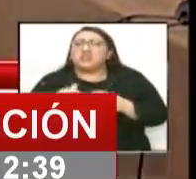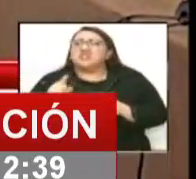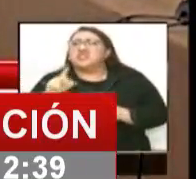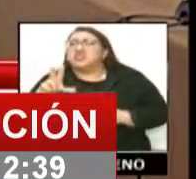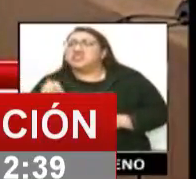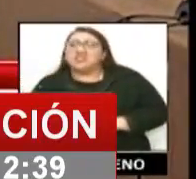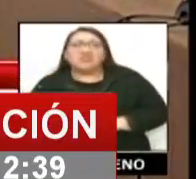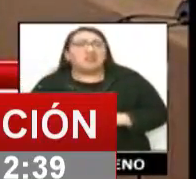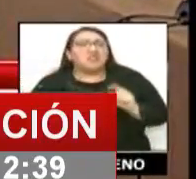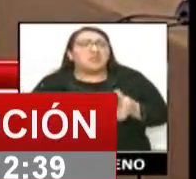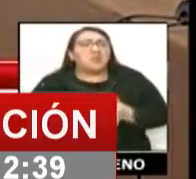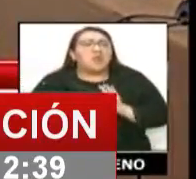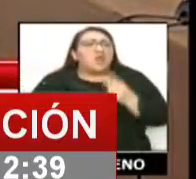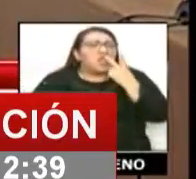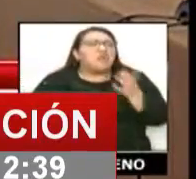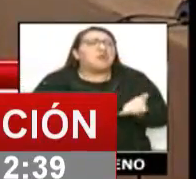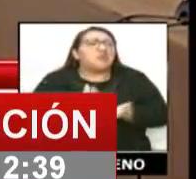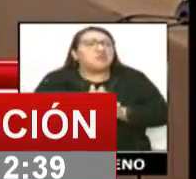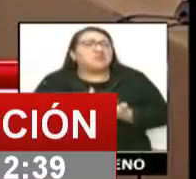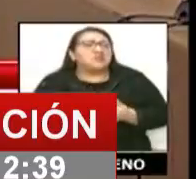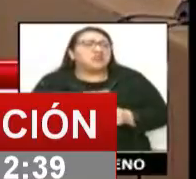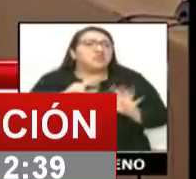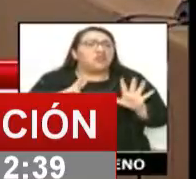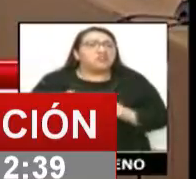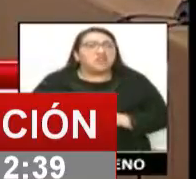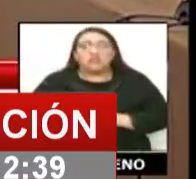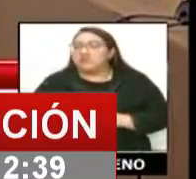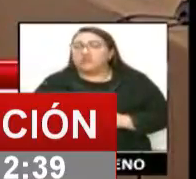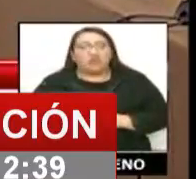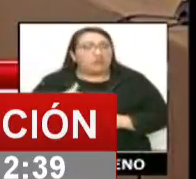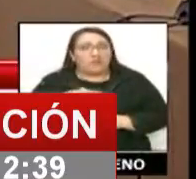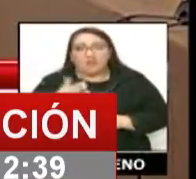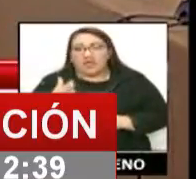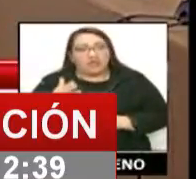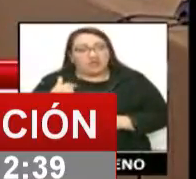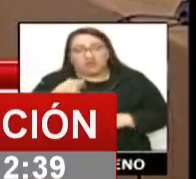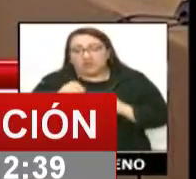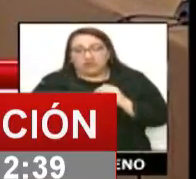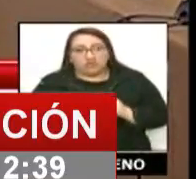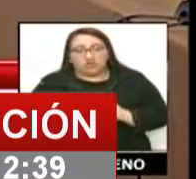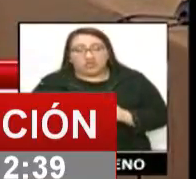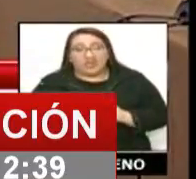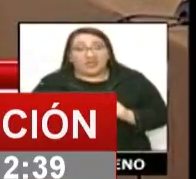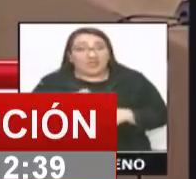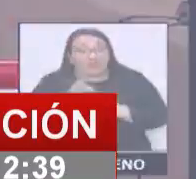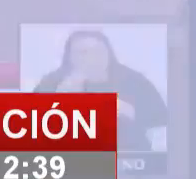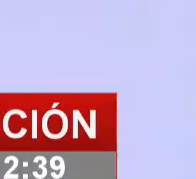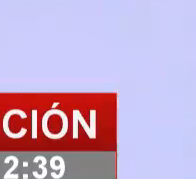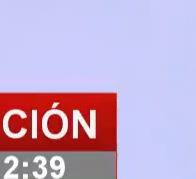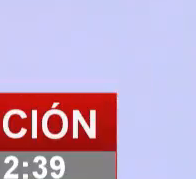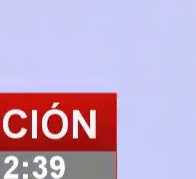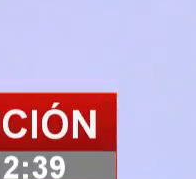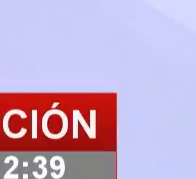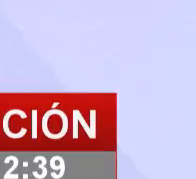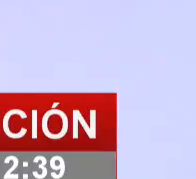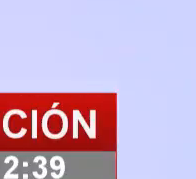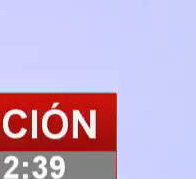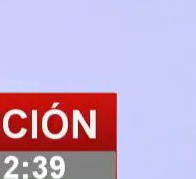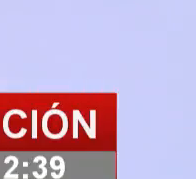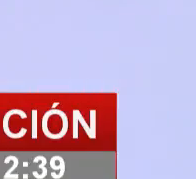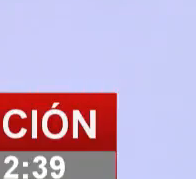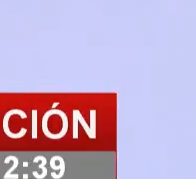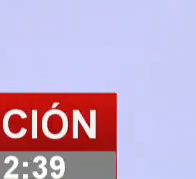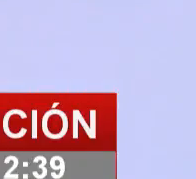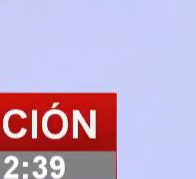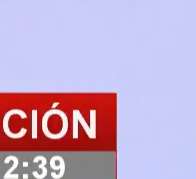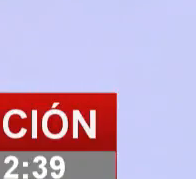al Senado como también de diputados. Adelante contigo, José, en estudio. Erika, una consulta. ¿Han hecho